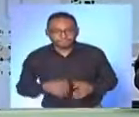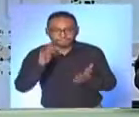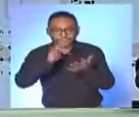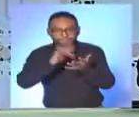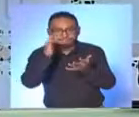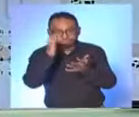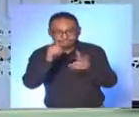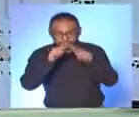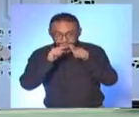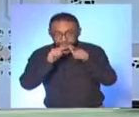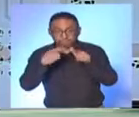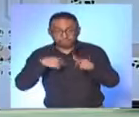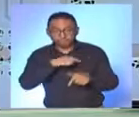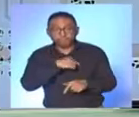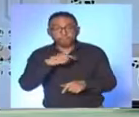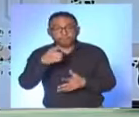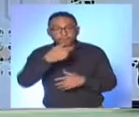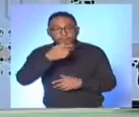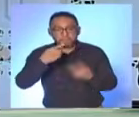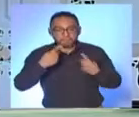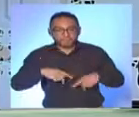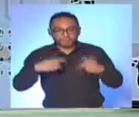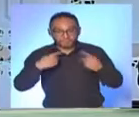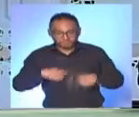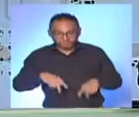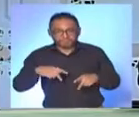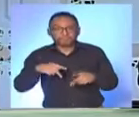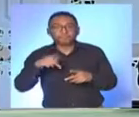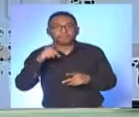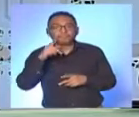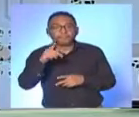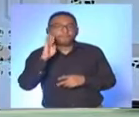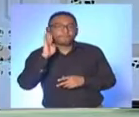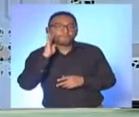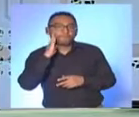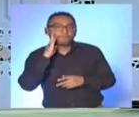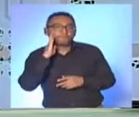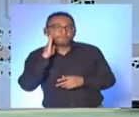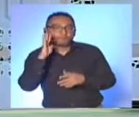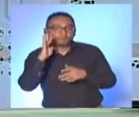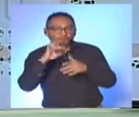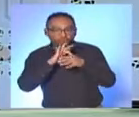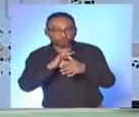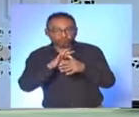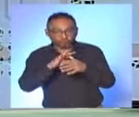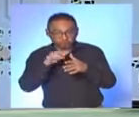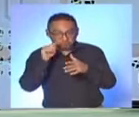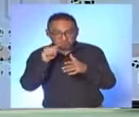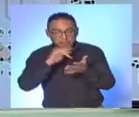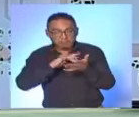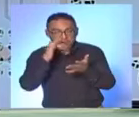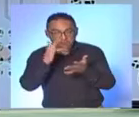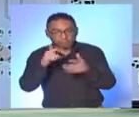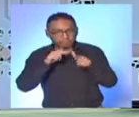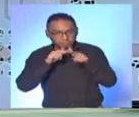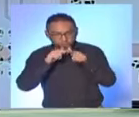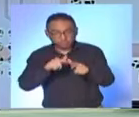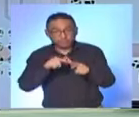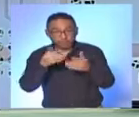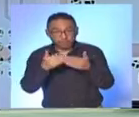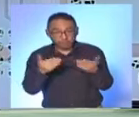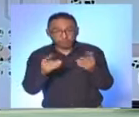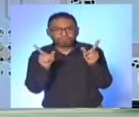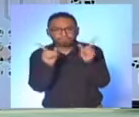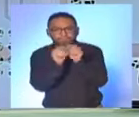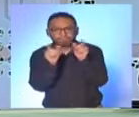Gracias por continuar con nosotros. Enviamos un saludo a las personas que nos siguen a través de Facebook Live. Gracias por seguir este espacio. A continuación le presento un resumen de